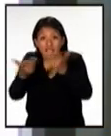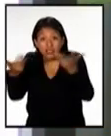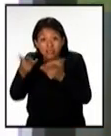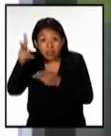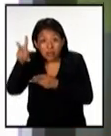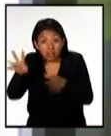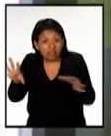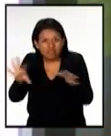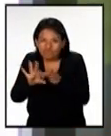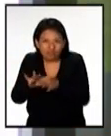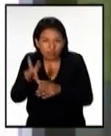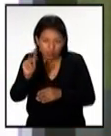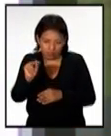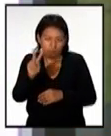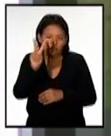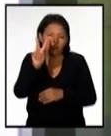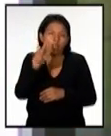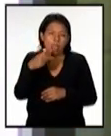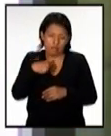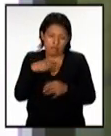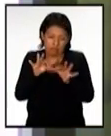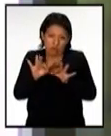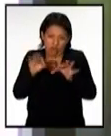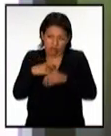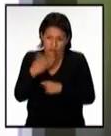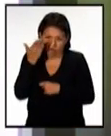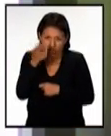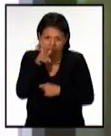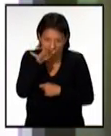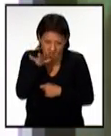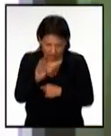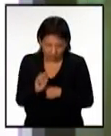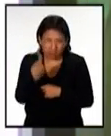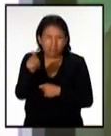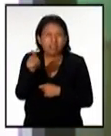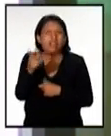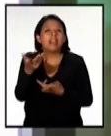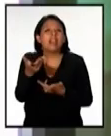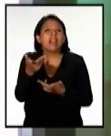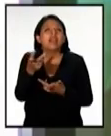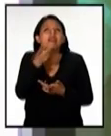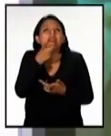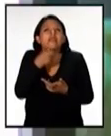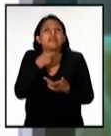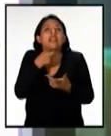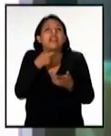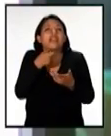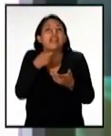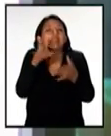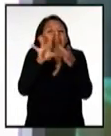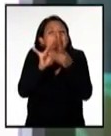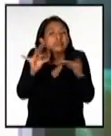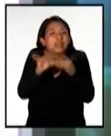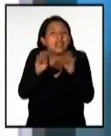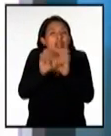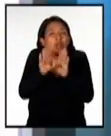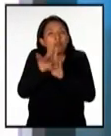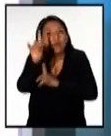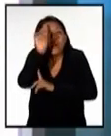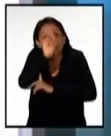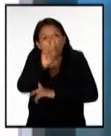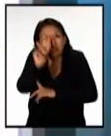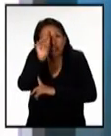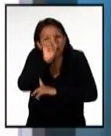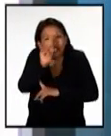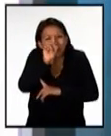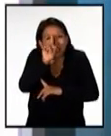De cualquier manera, a mí me importa mucho pedirle a Ricardo Bucio que nos plantee, que ponga los puntos sobre las íes, que nos oriente sobre cuáles